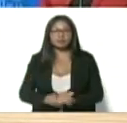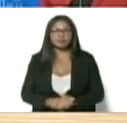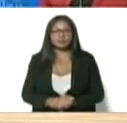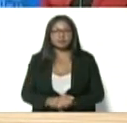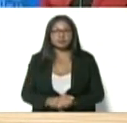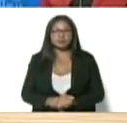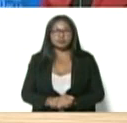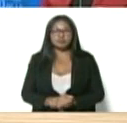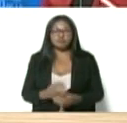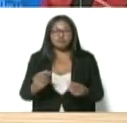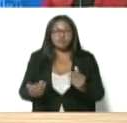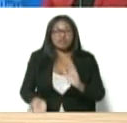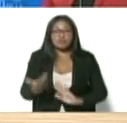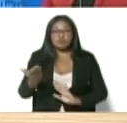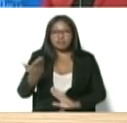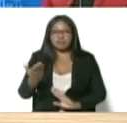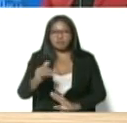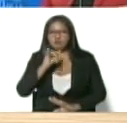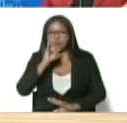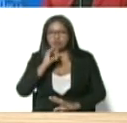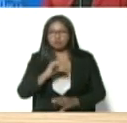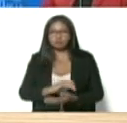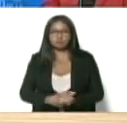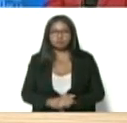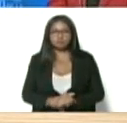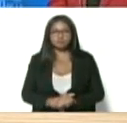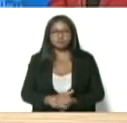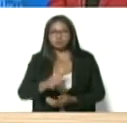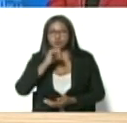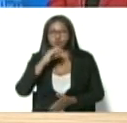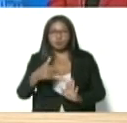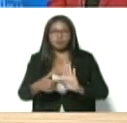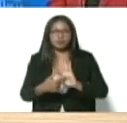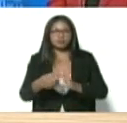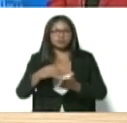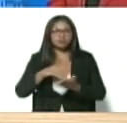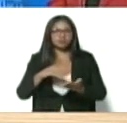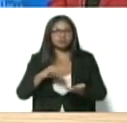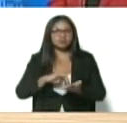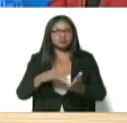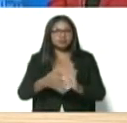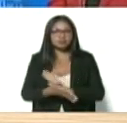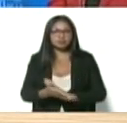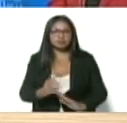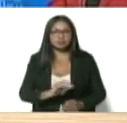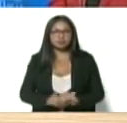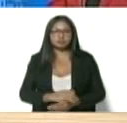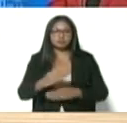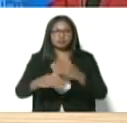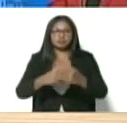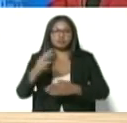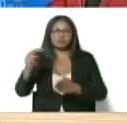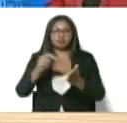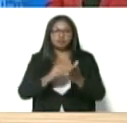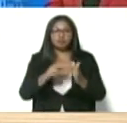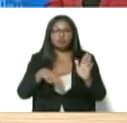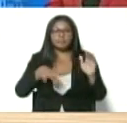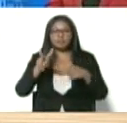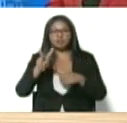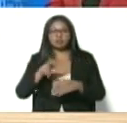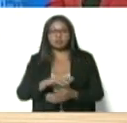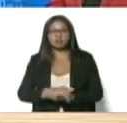contundente de lo que fue la aplicación en el transcurso del 2012 en adelante